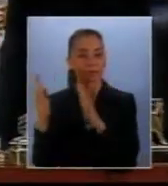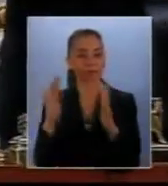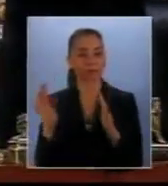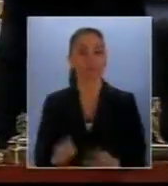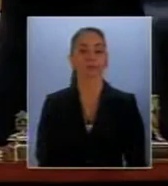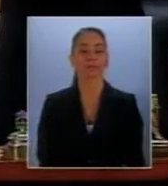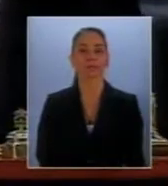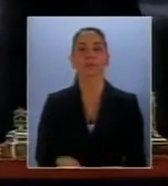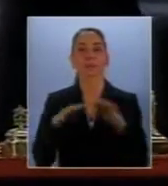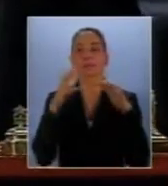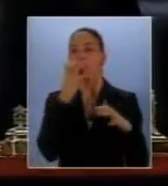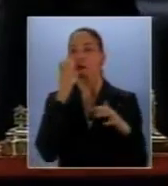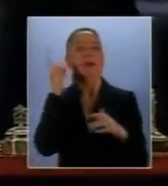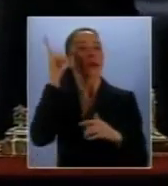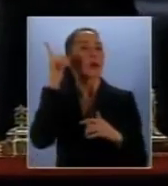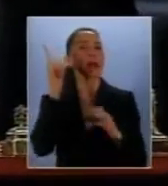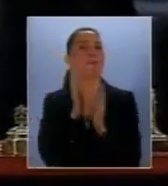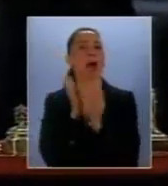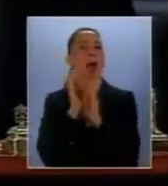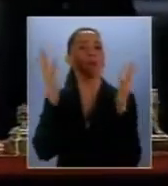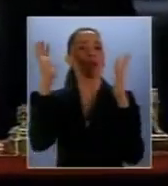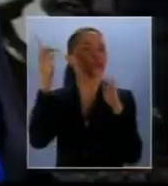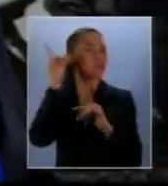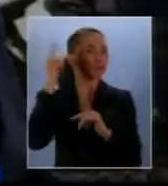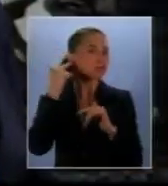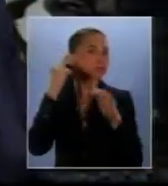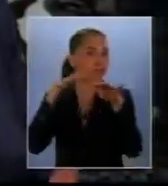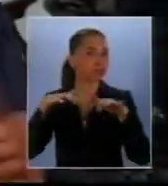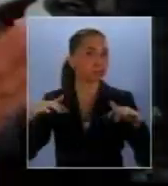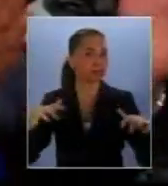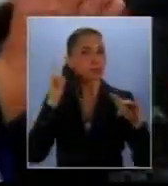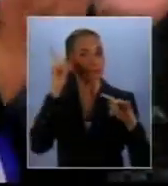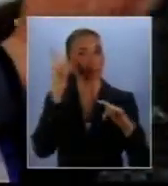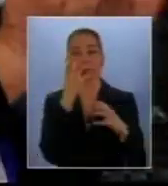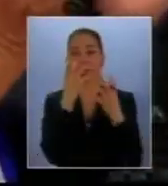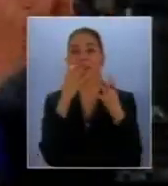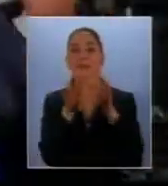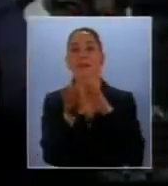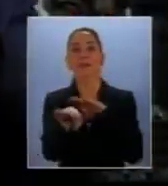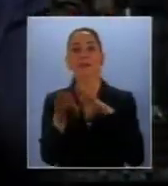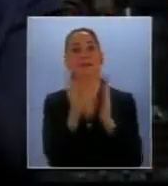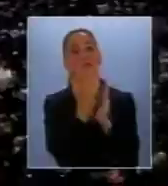Argentina, Brasil, Colombia, Ecuador, Bolivia y Perú. TVCN, Patricia Bello.